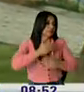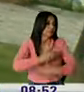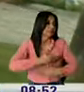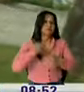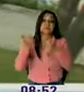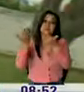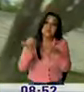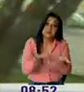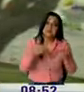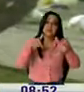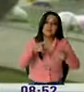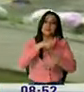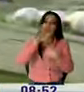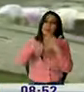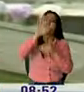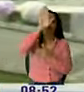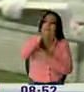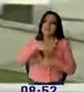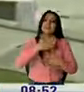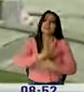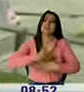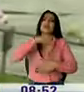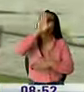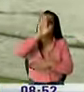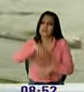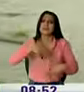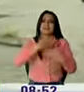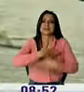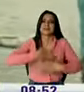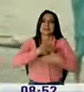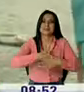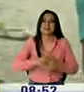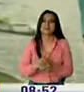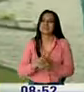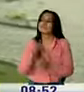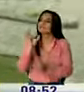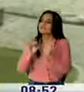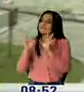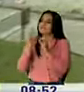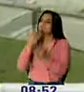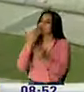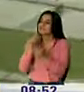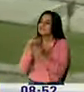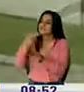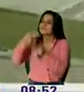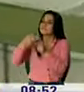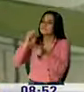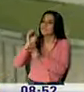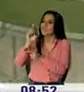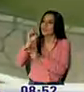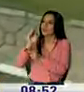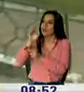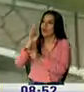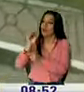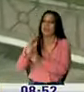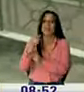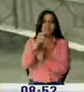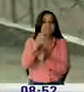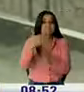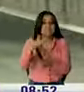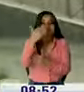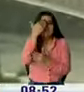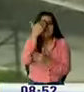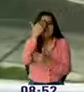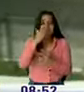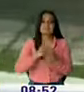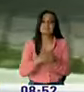a todos, que vengan a disfrutar, vengan a disfrutar. Perfecto, muchísimas gracias, don Eduardo. Entonces ahí lo tienen, amigos televidentes,